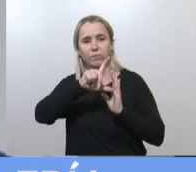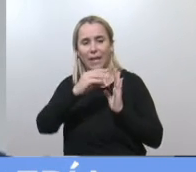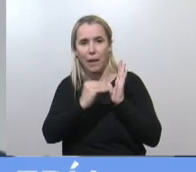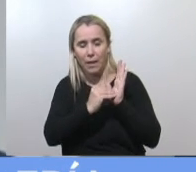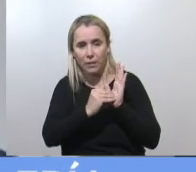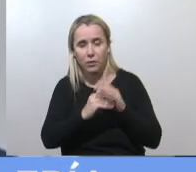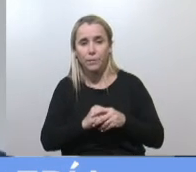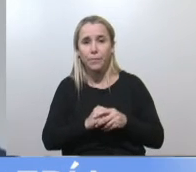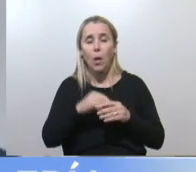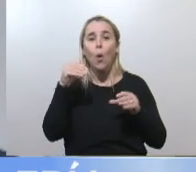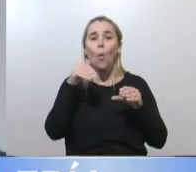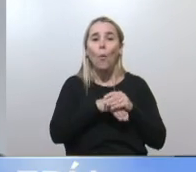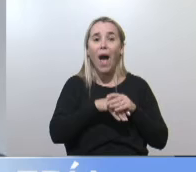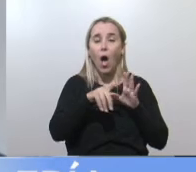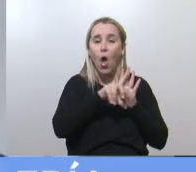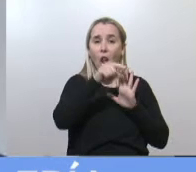El marco legal vigente